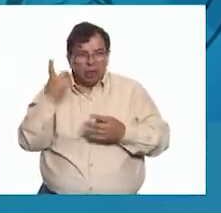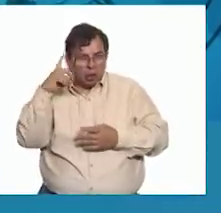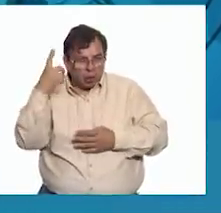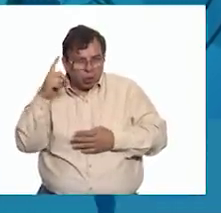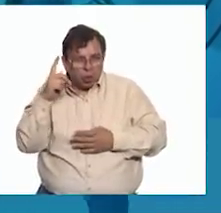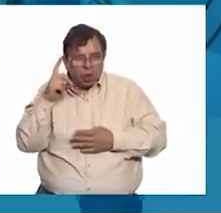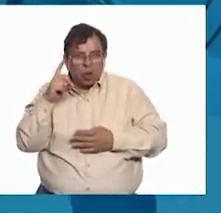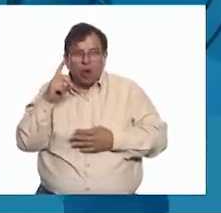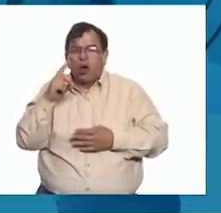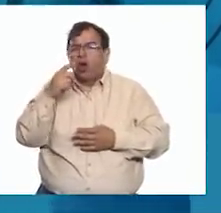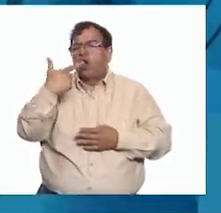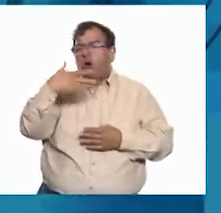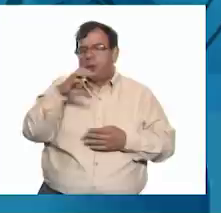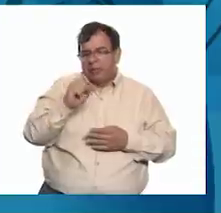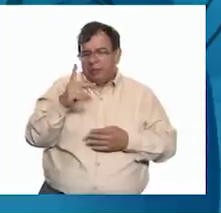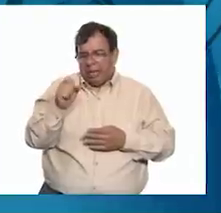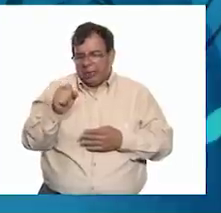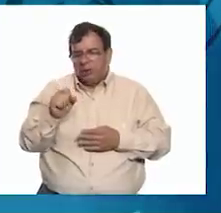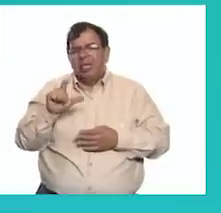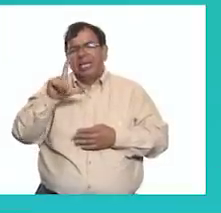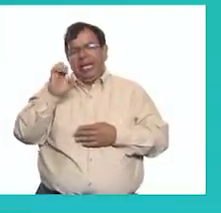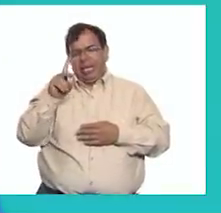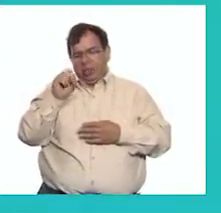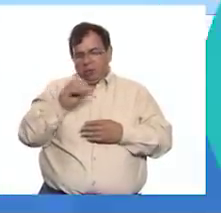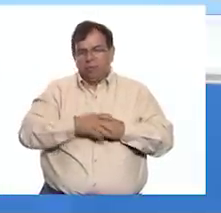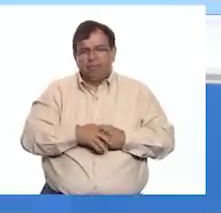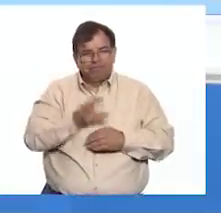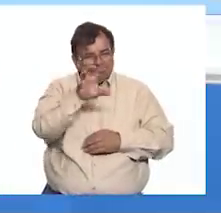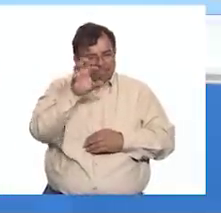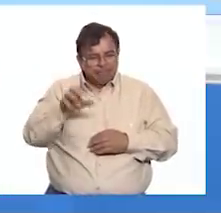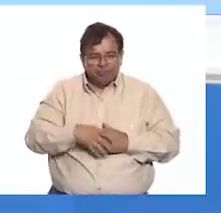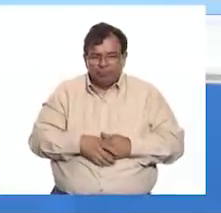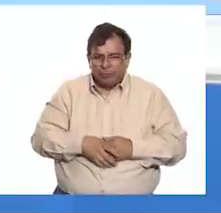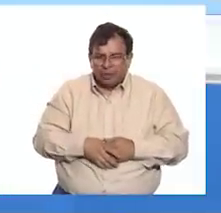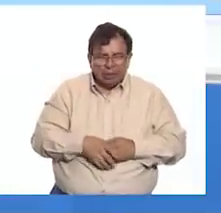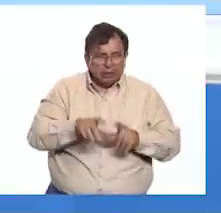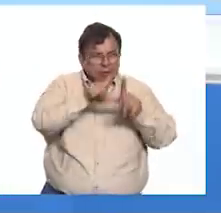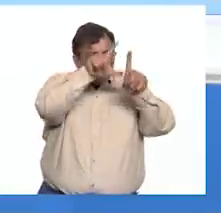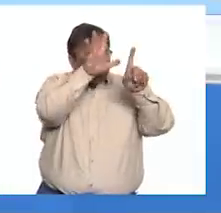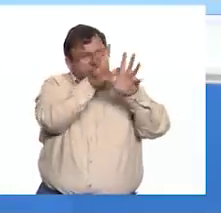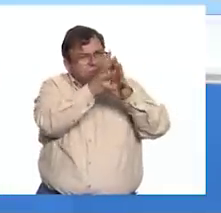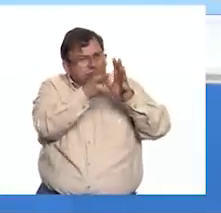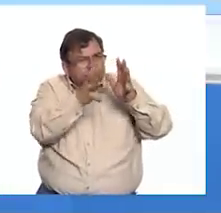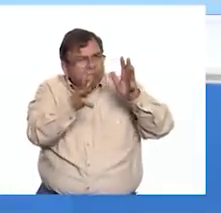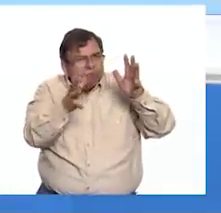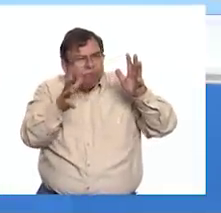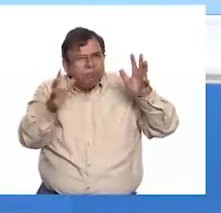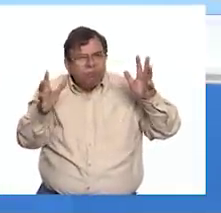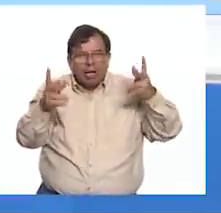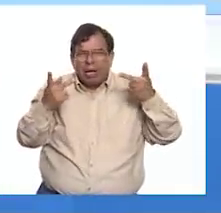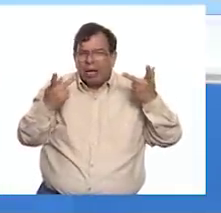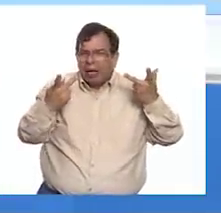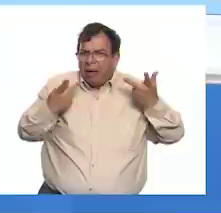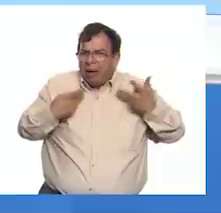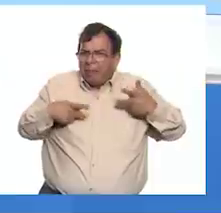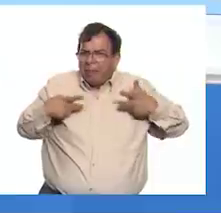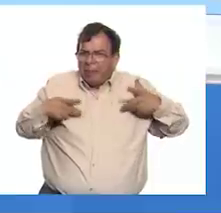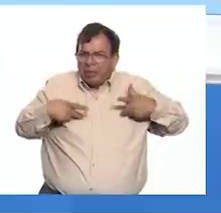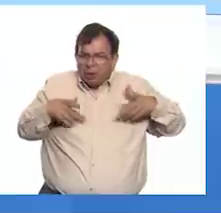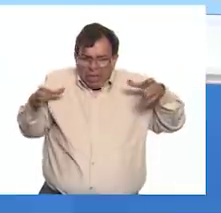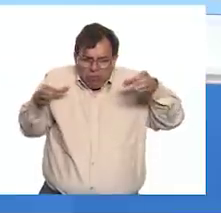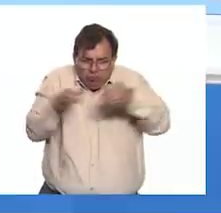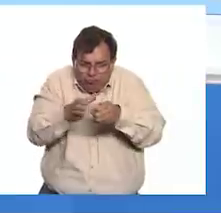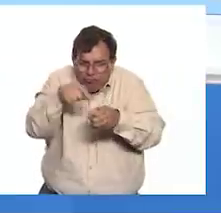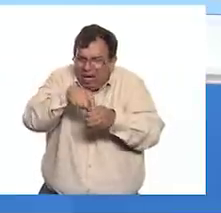Gómez Palacio y Lerdo, Larisa. Maestra, siendo un territorio tan extenso, la población se concentra en pocos